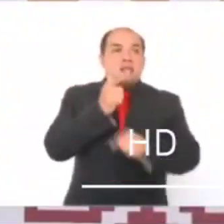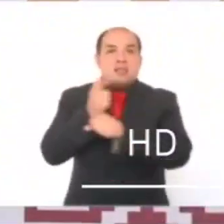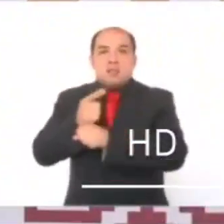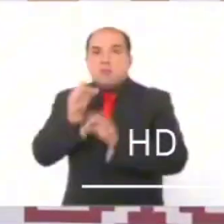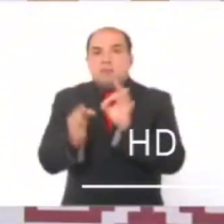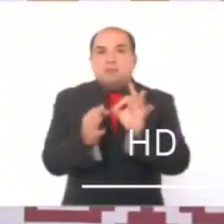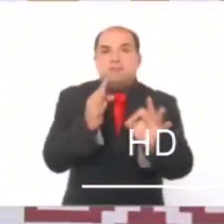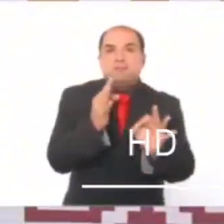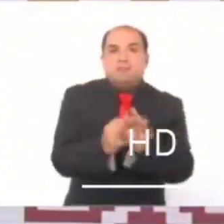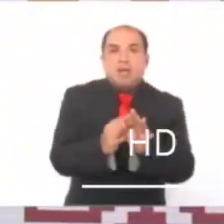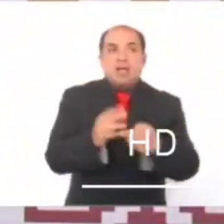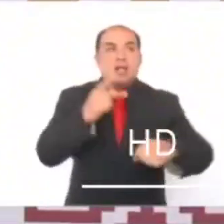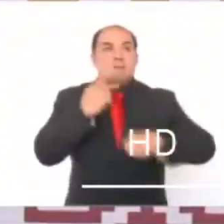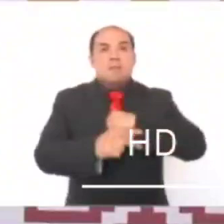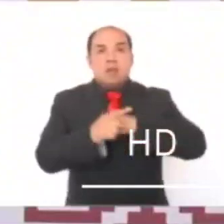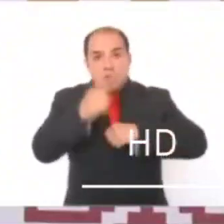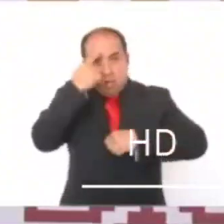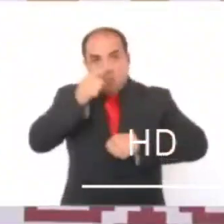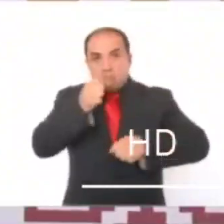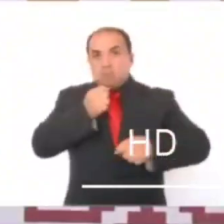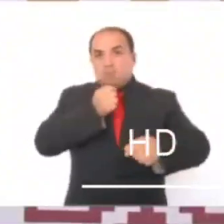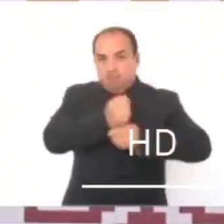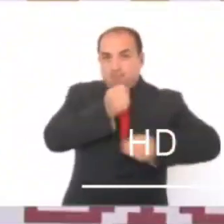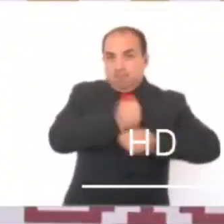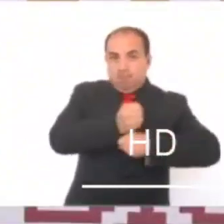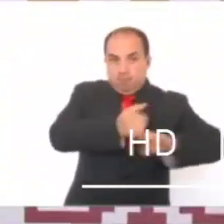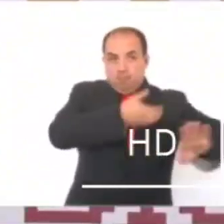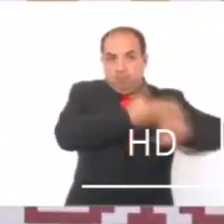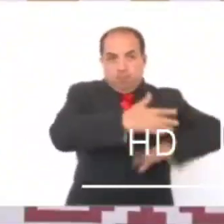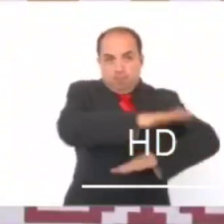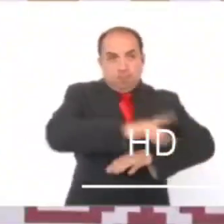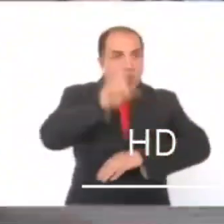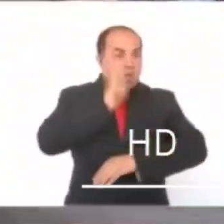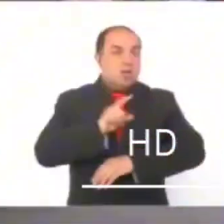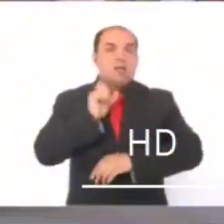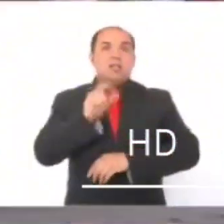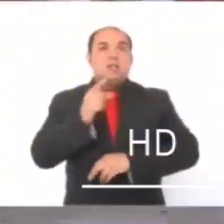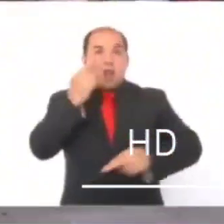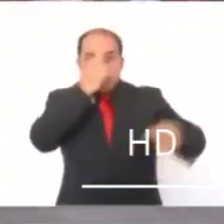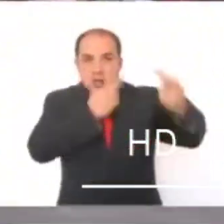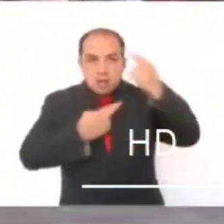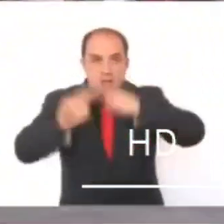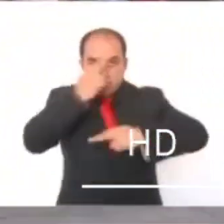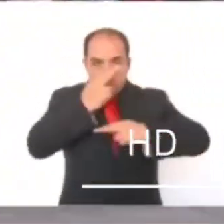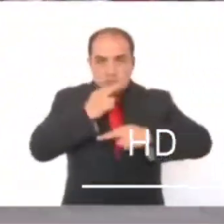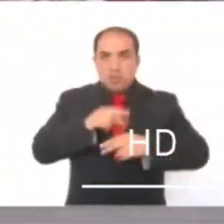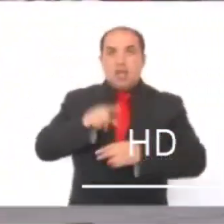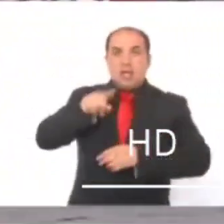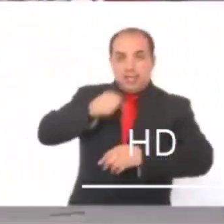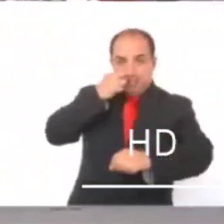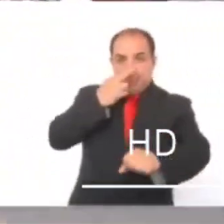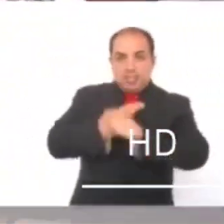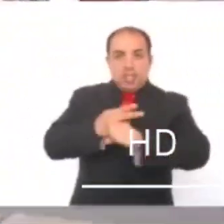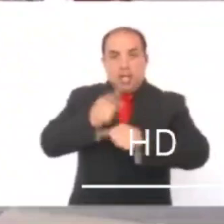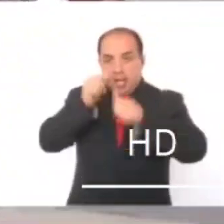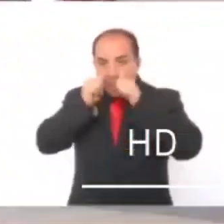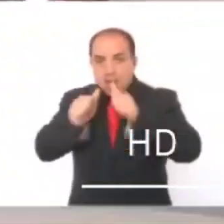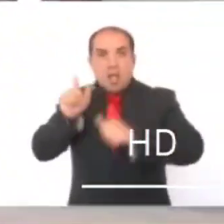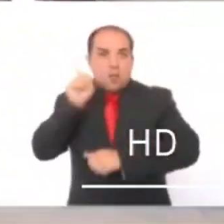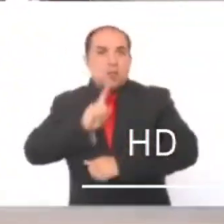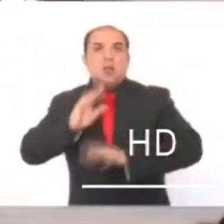detección oportuna del riesgo de violencia. Y también un tamizaje, la Secretaría de las Mujeres ya lo